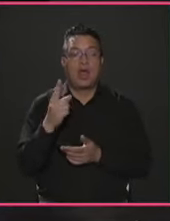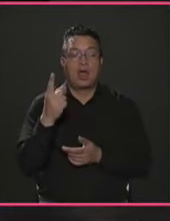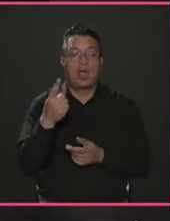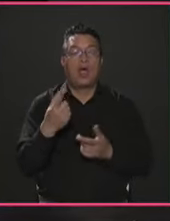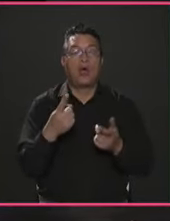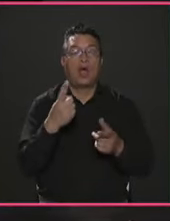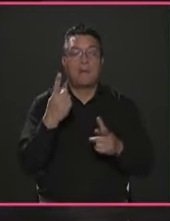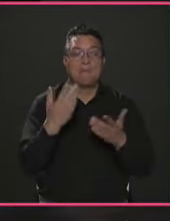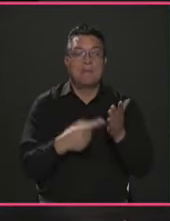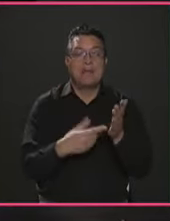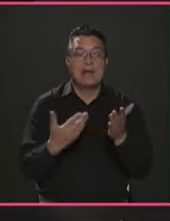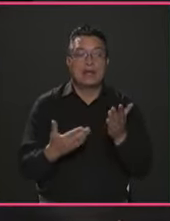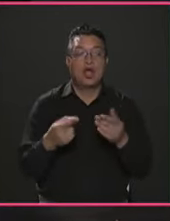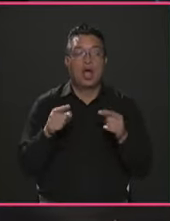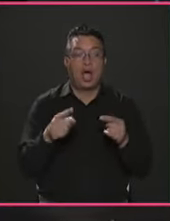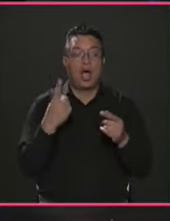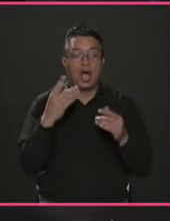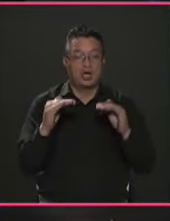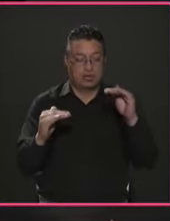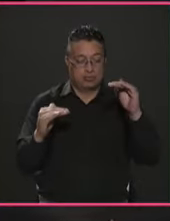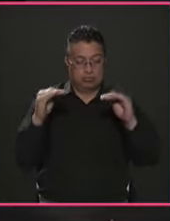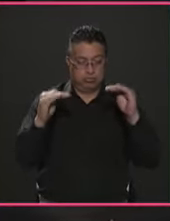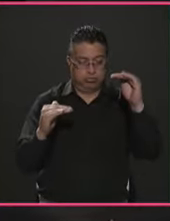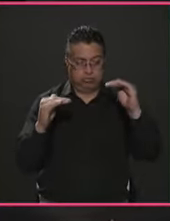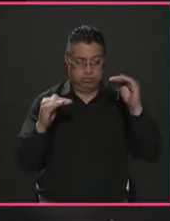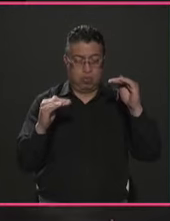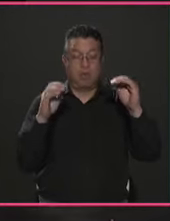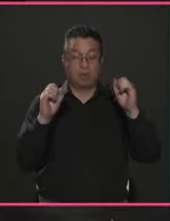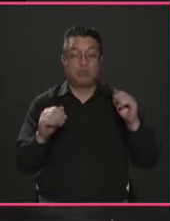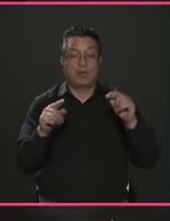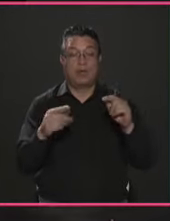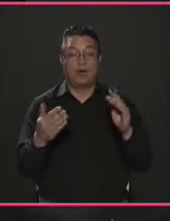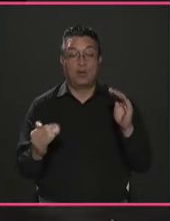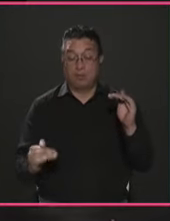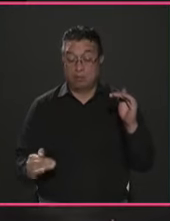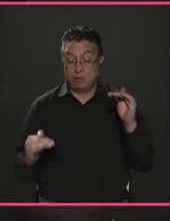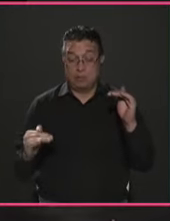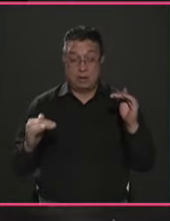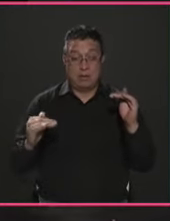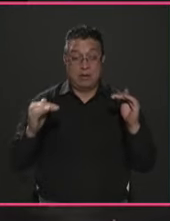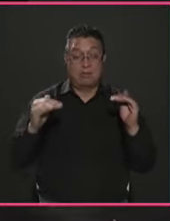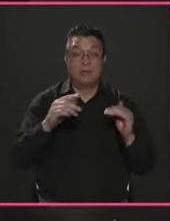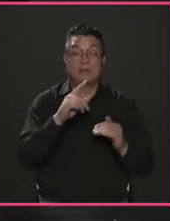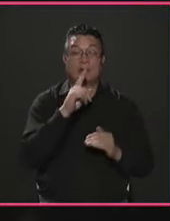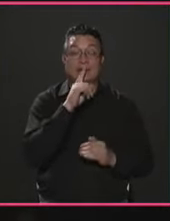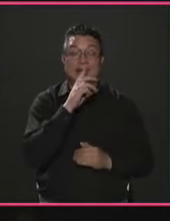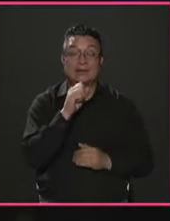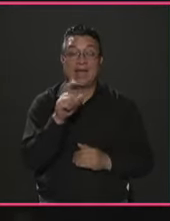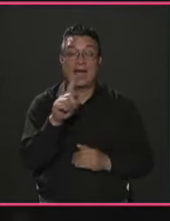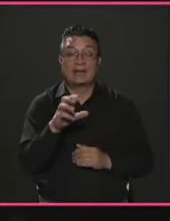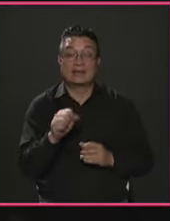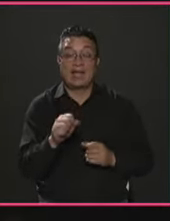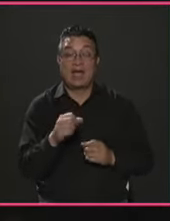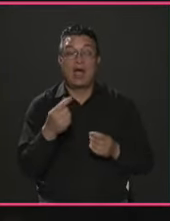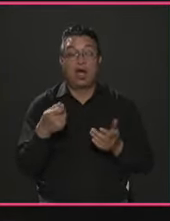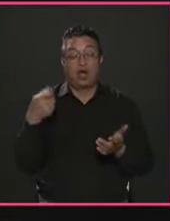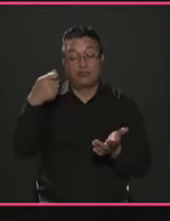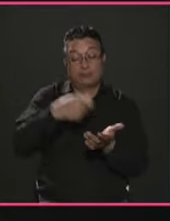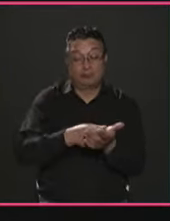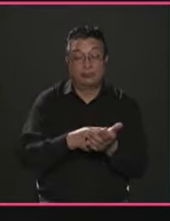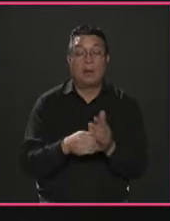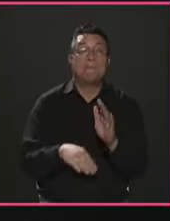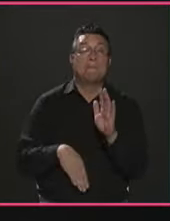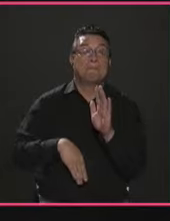negociación establecimos una regalía que en la medida que subía el precio la tasa de cobro era más